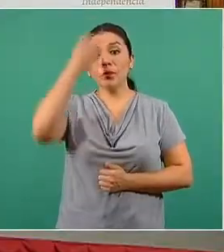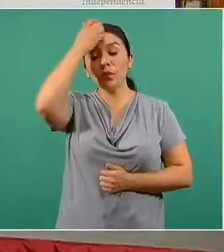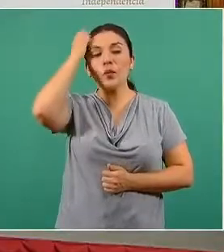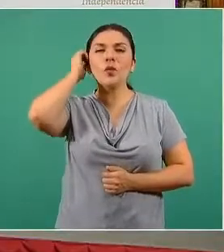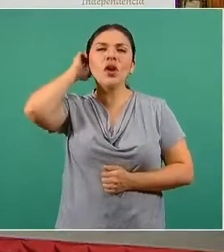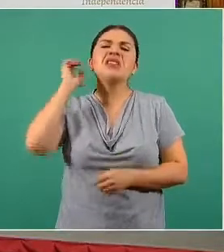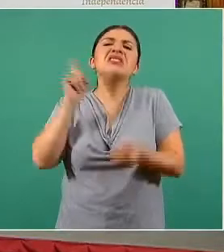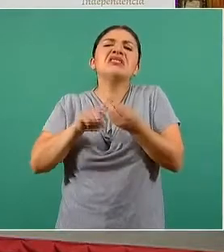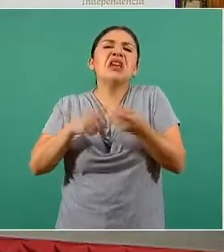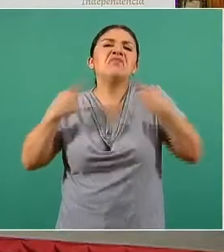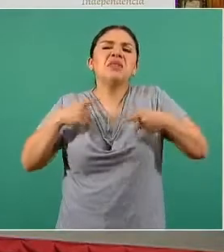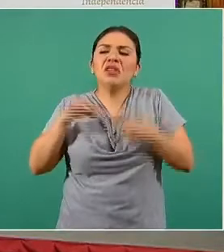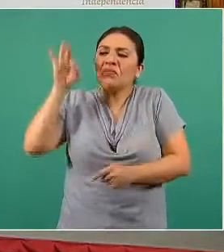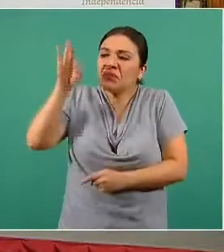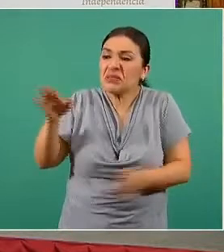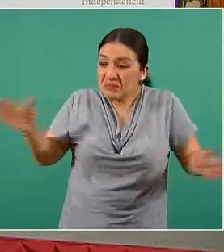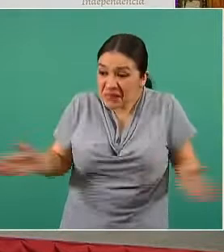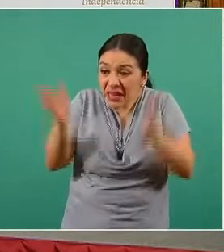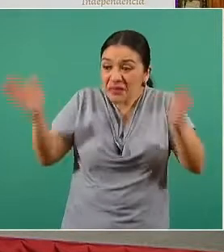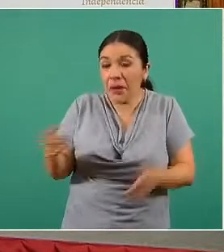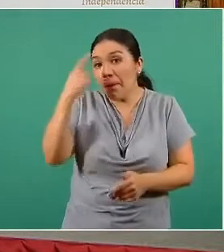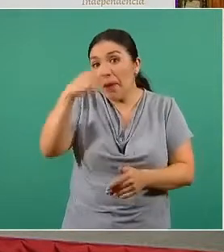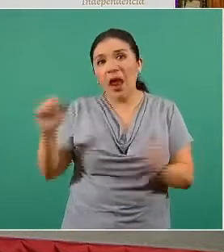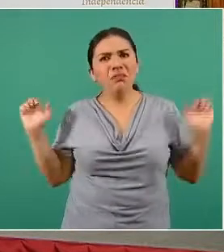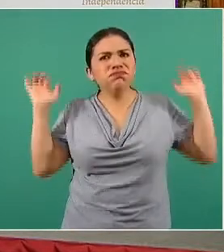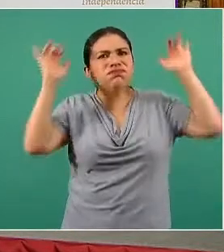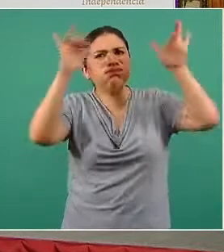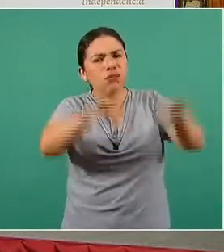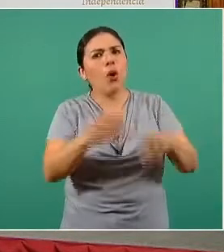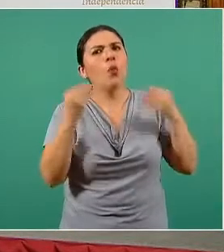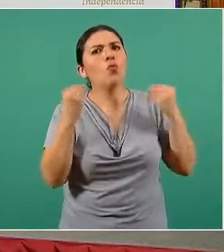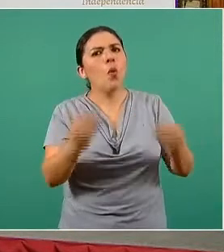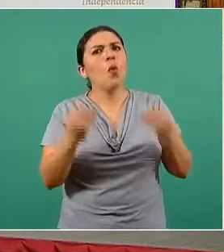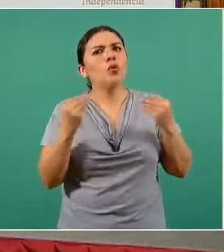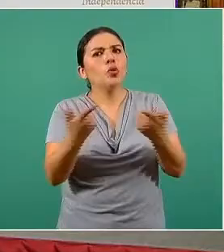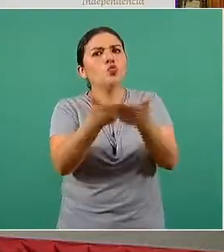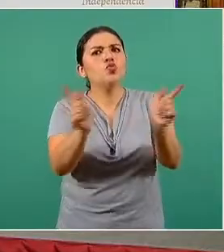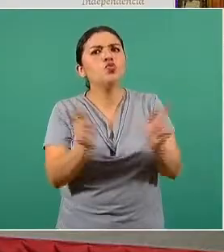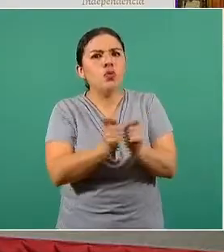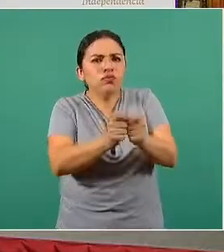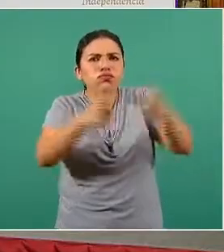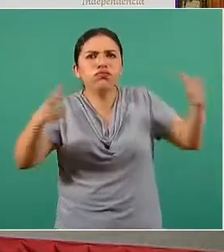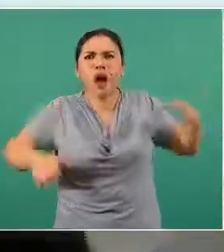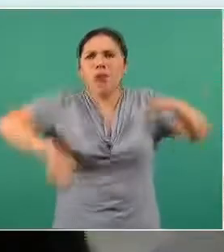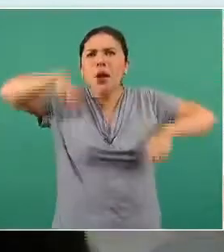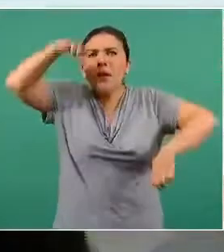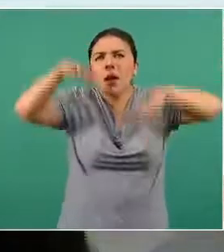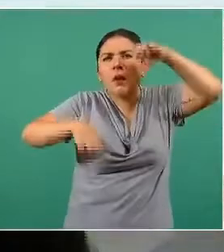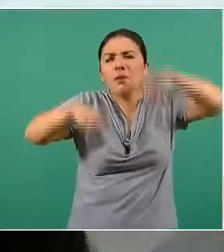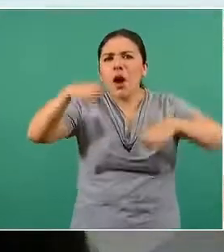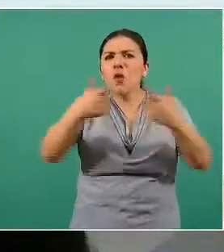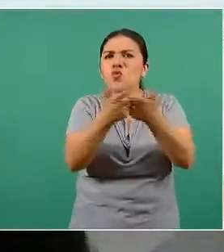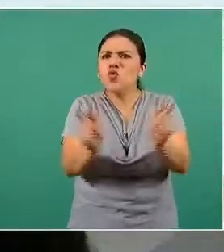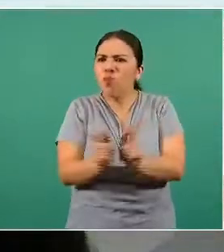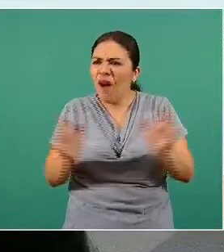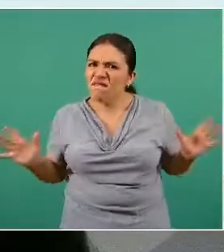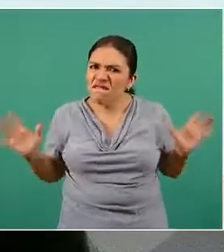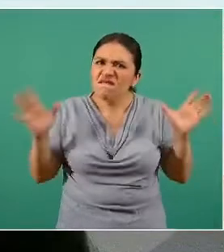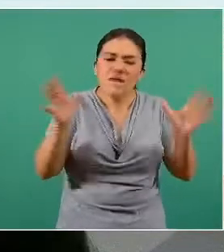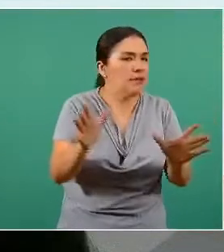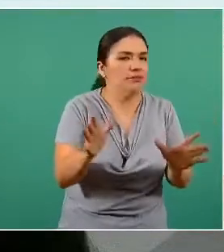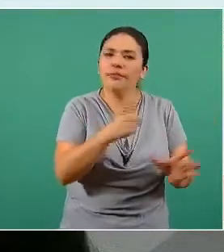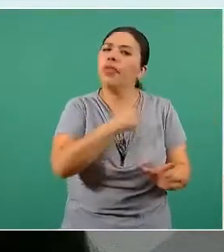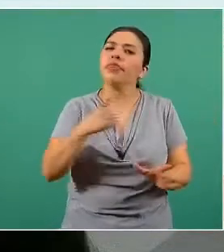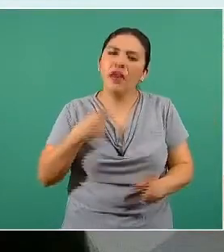fomentadores de este proceso de masa vimos que llevaron a las personas adultas mayores en bloque. Hay que